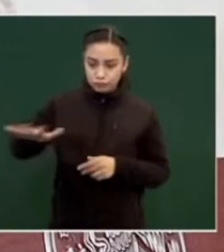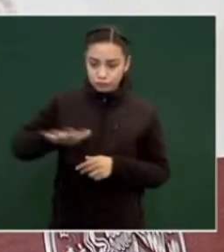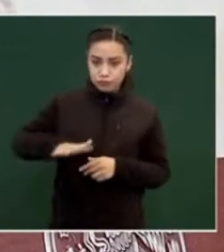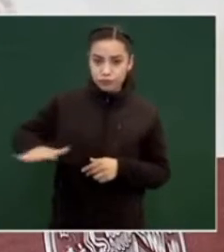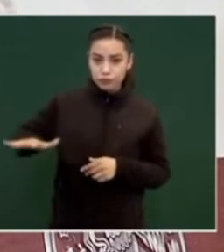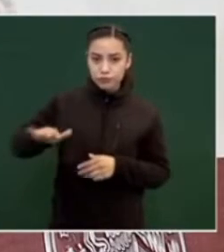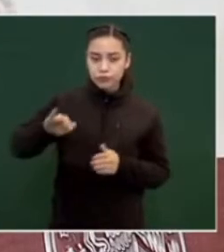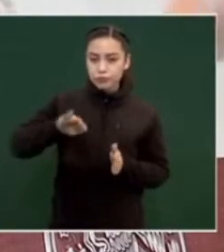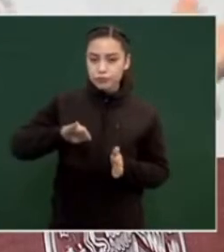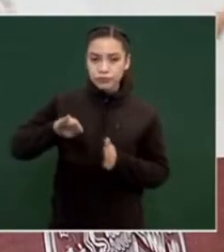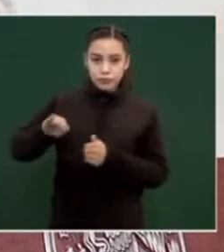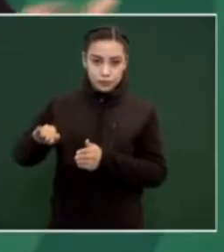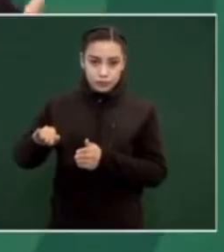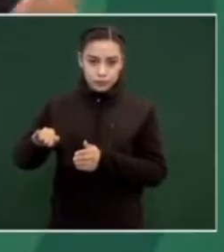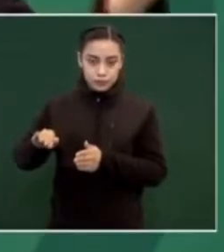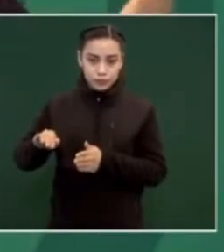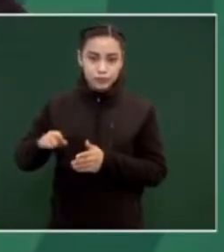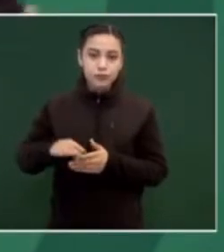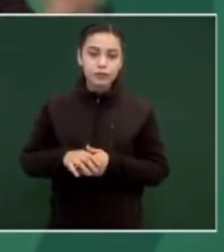que ellos